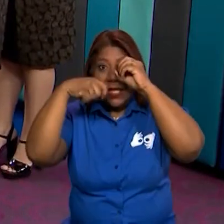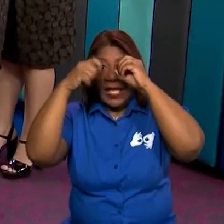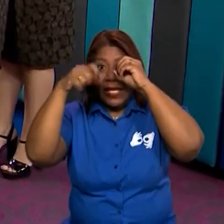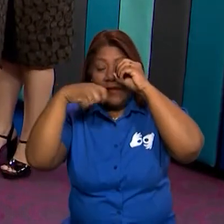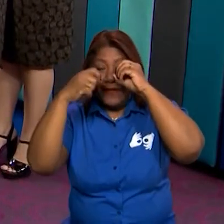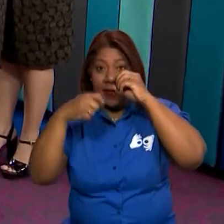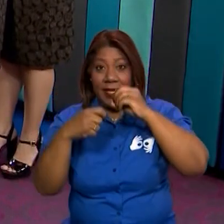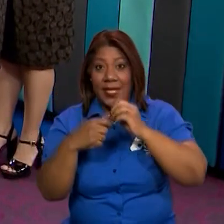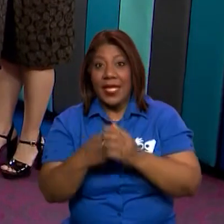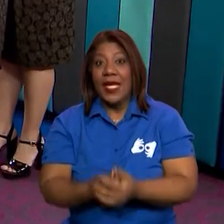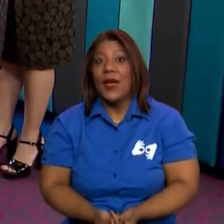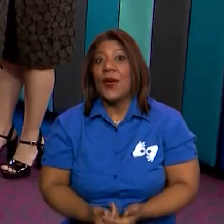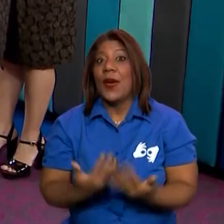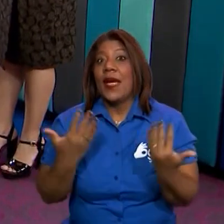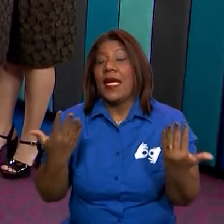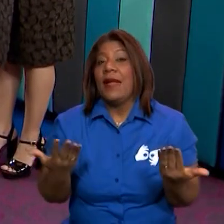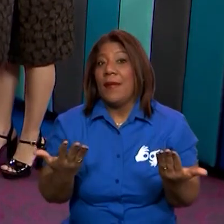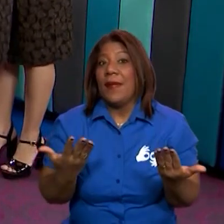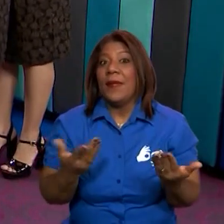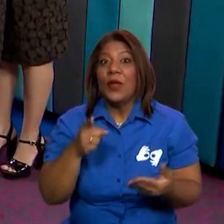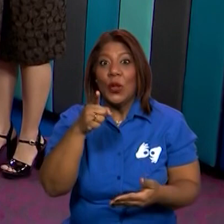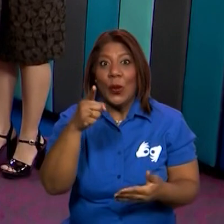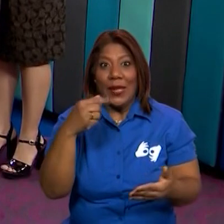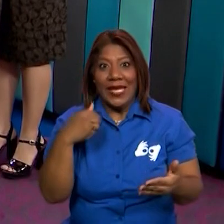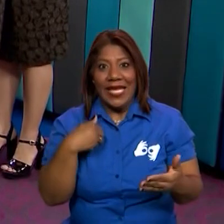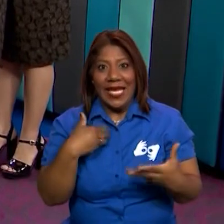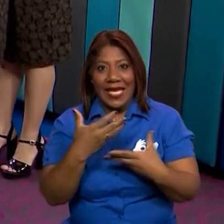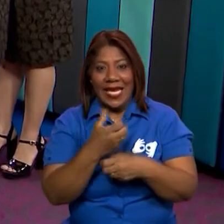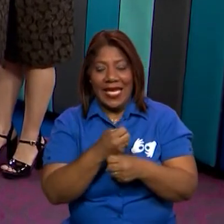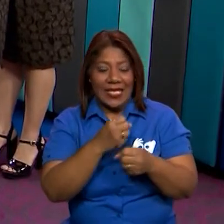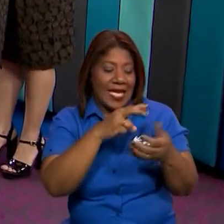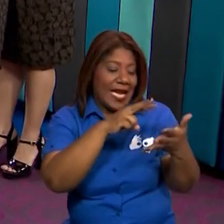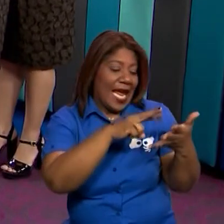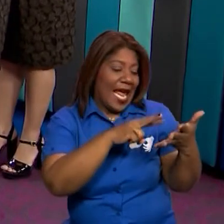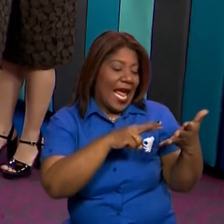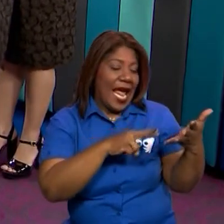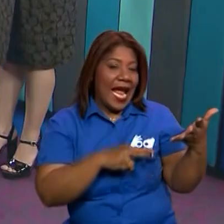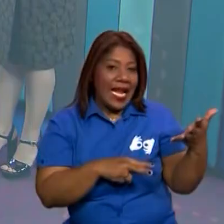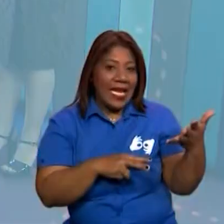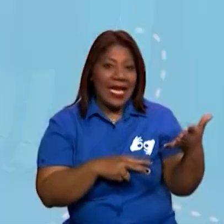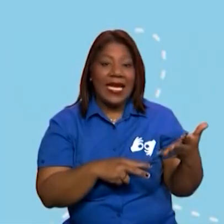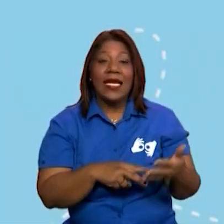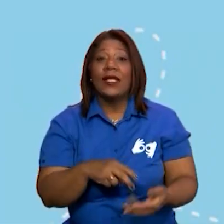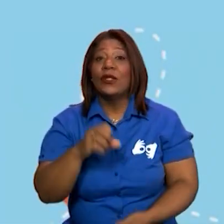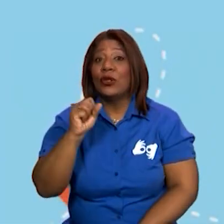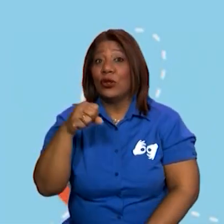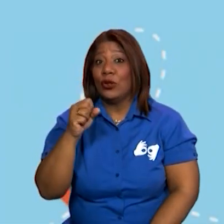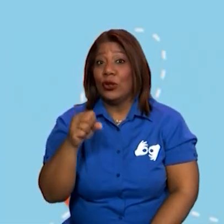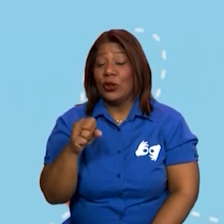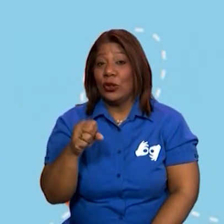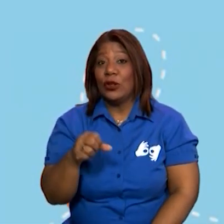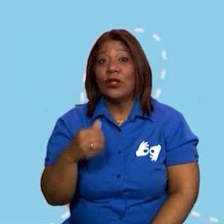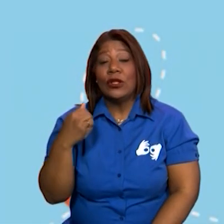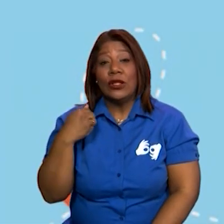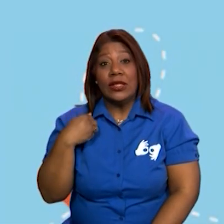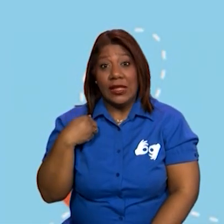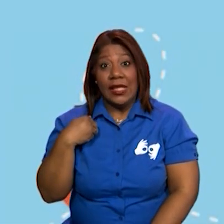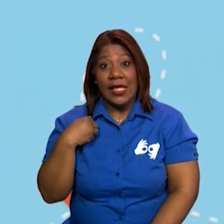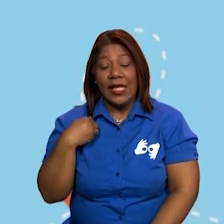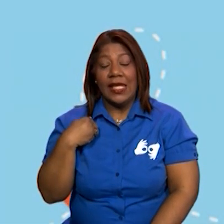Y van a leer, también lo pueden leer acá en la pantalla y van a escribir. Solicítenle al niño que lea el